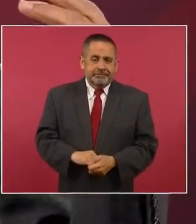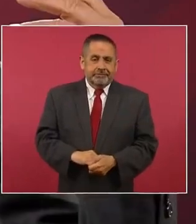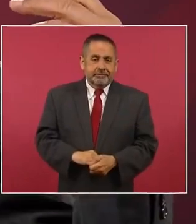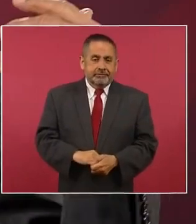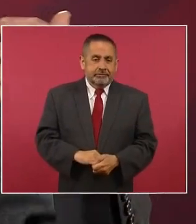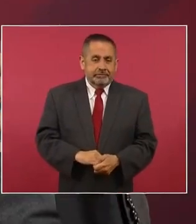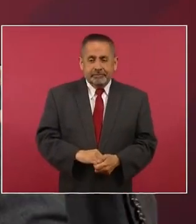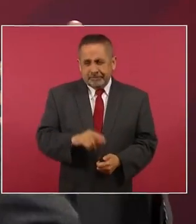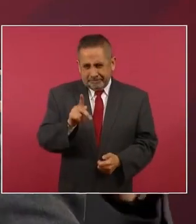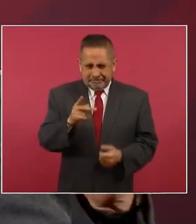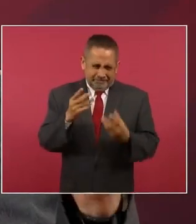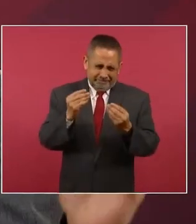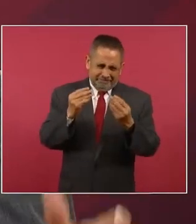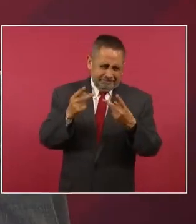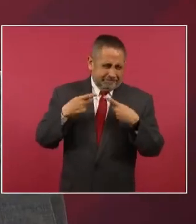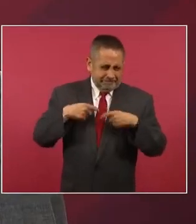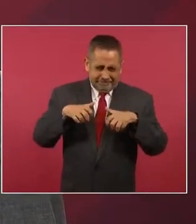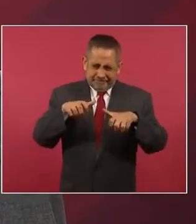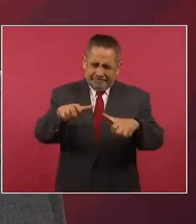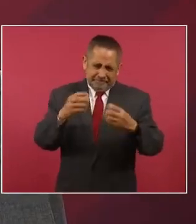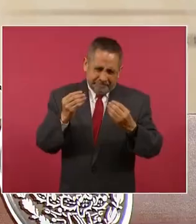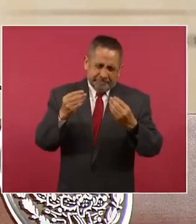Pero mucha gente